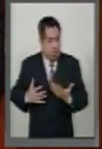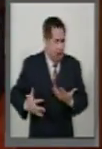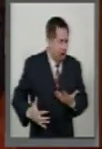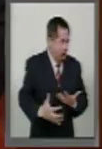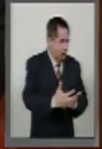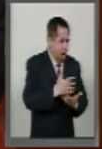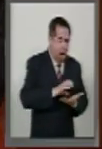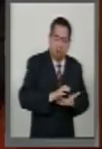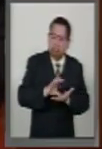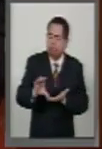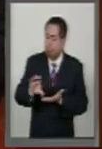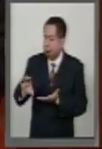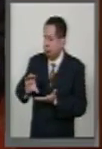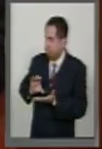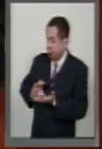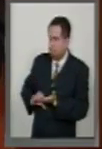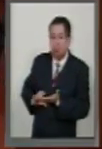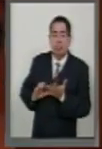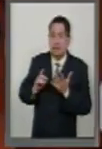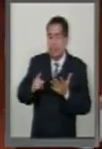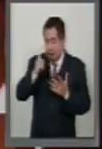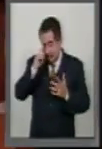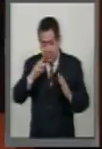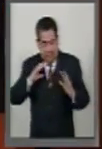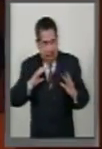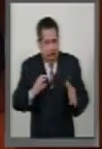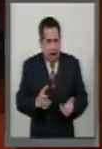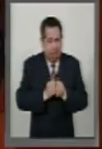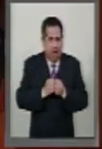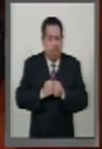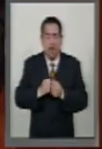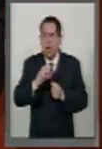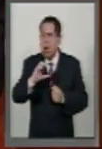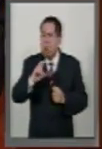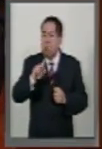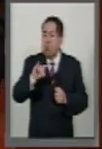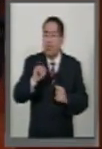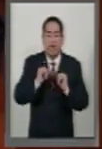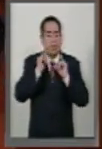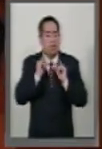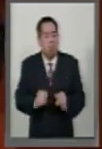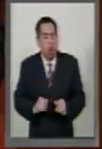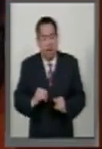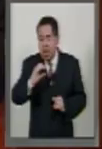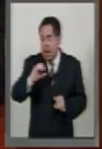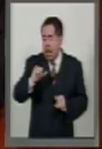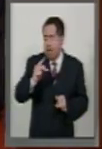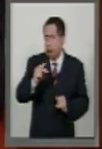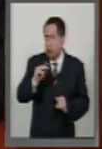el otro concepto importante, cuotas individuales de captura para